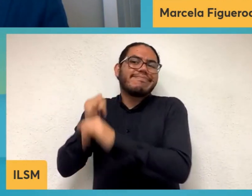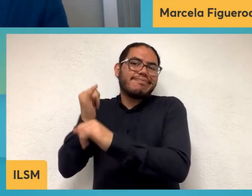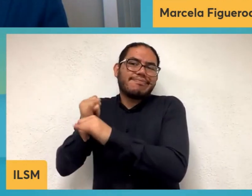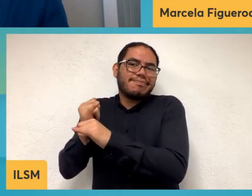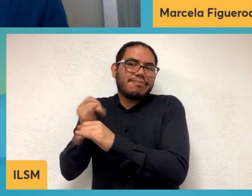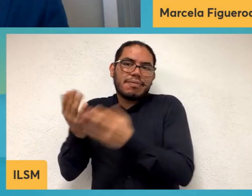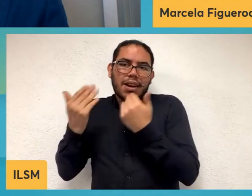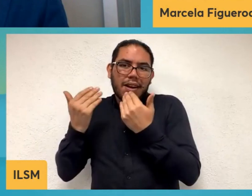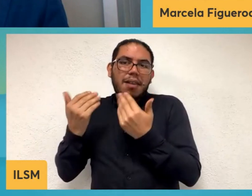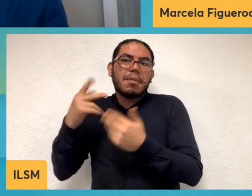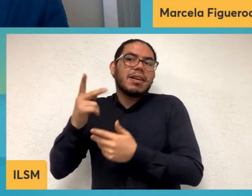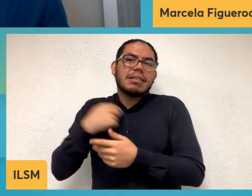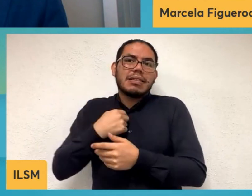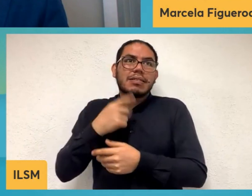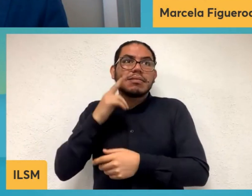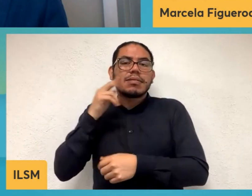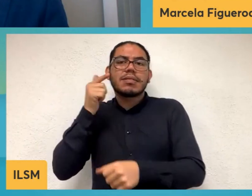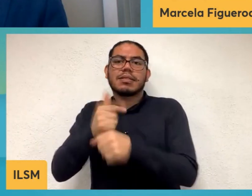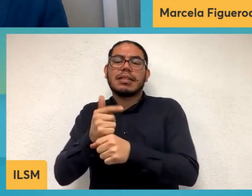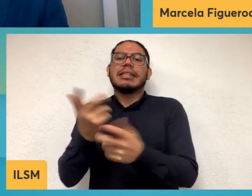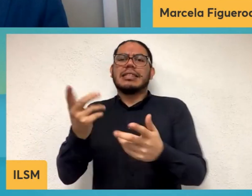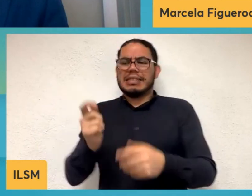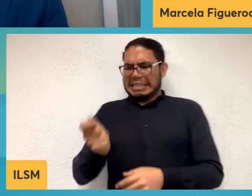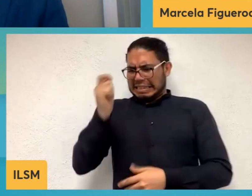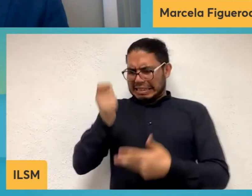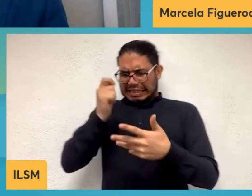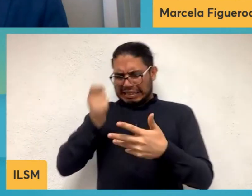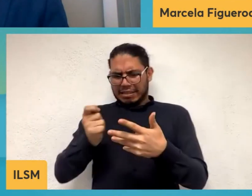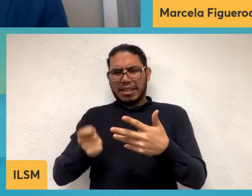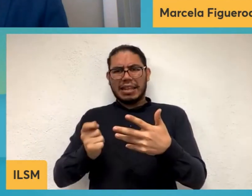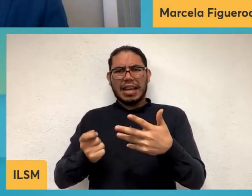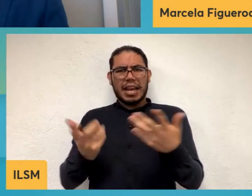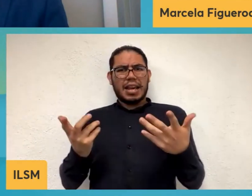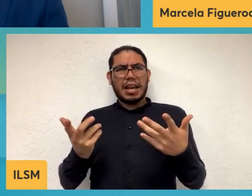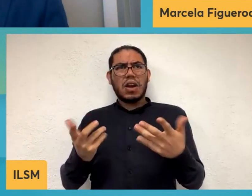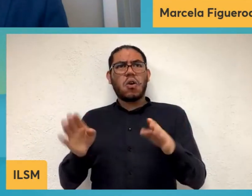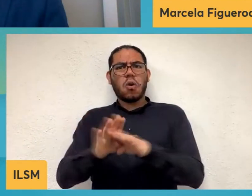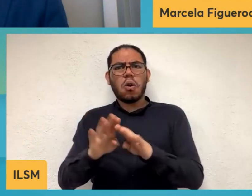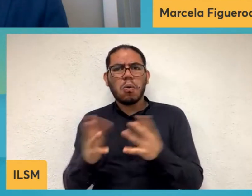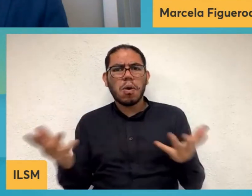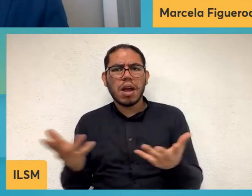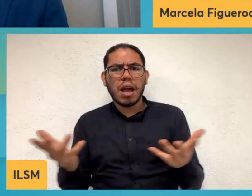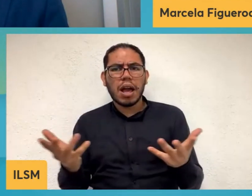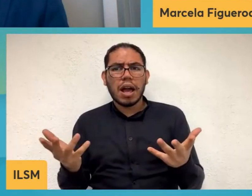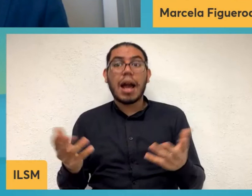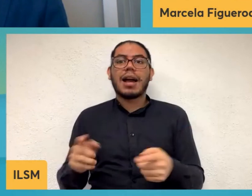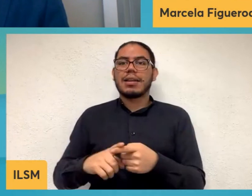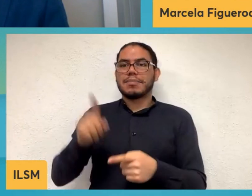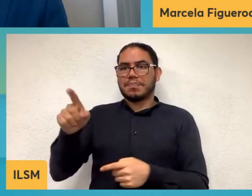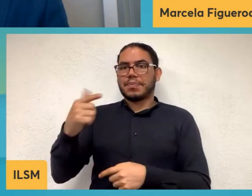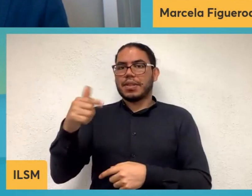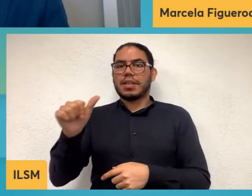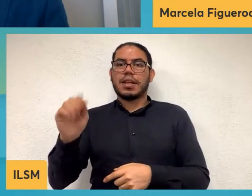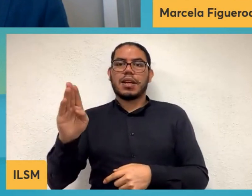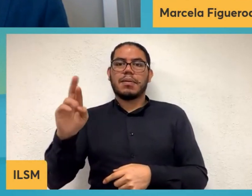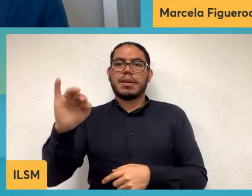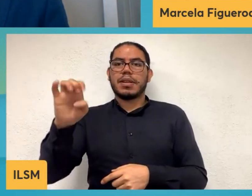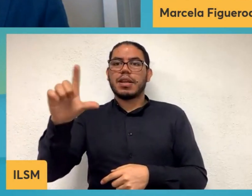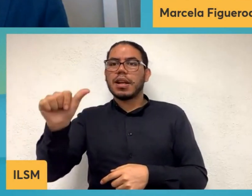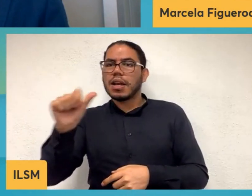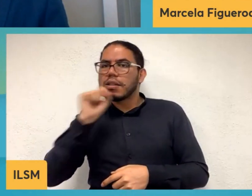topamos con términos que decimos, ¿qué es esto? ¿Y cómo se hace, no? Y Gabriela nos invitó a tomar